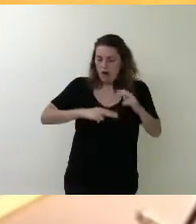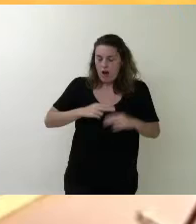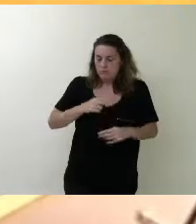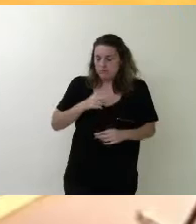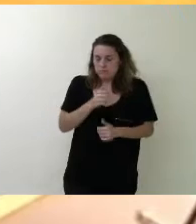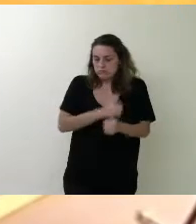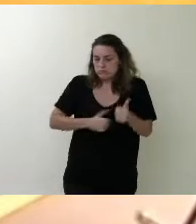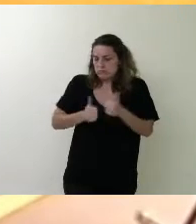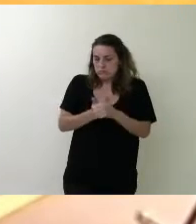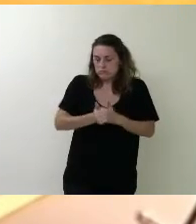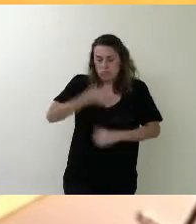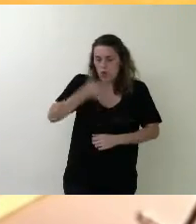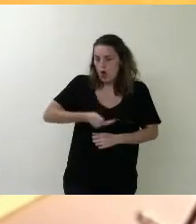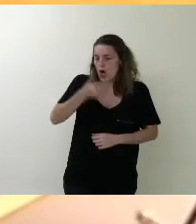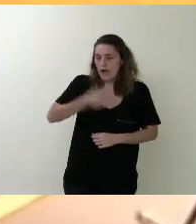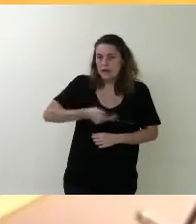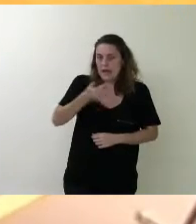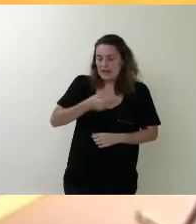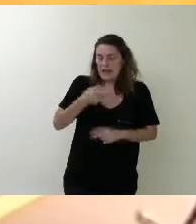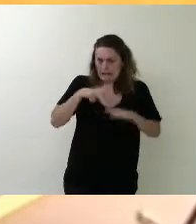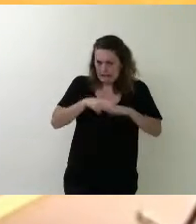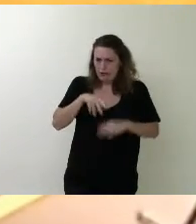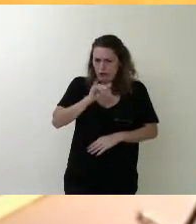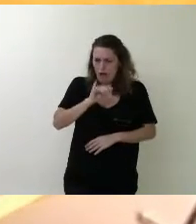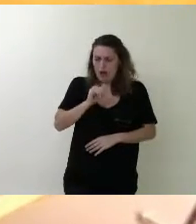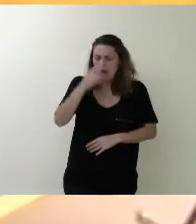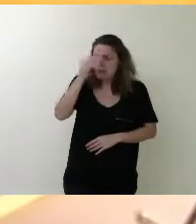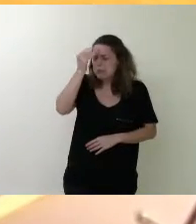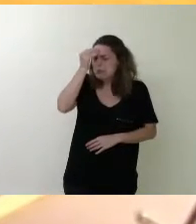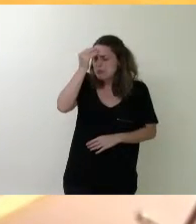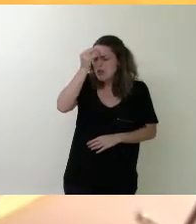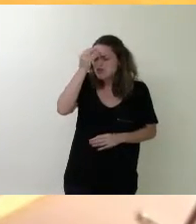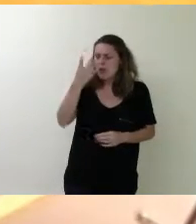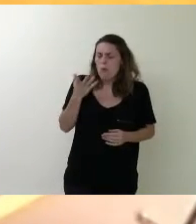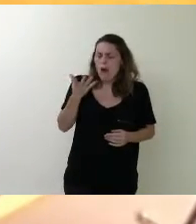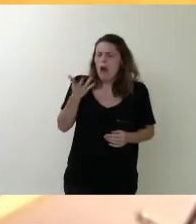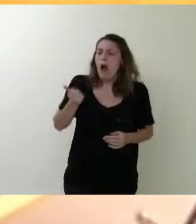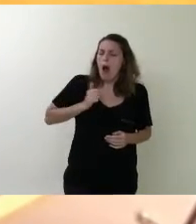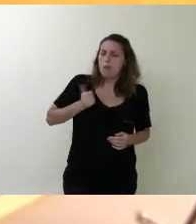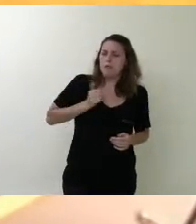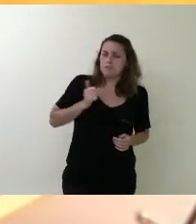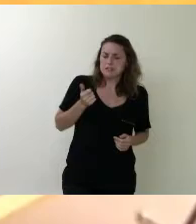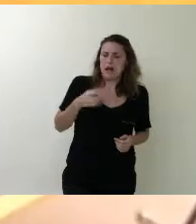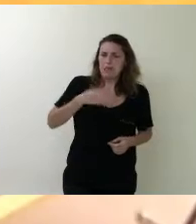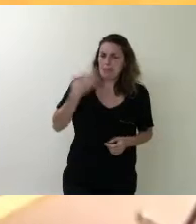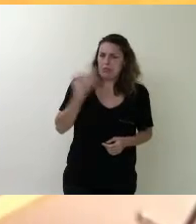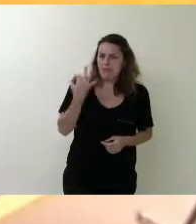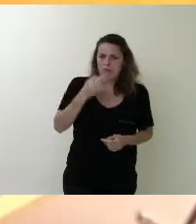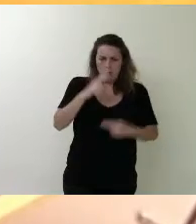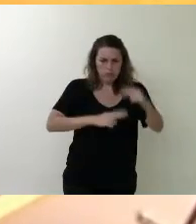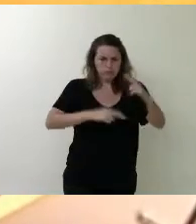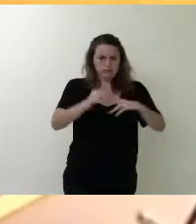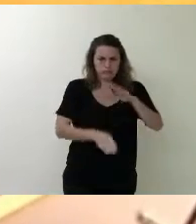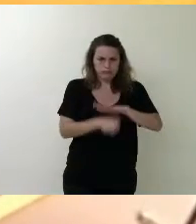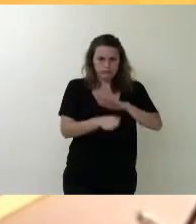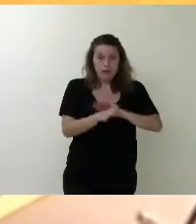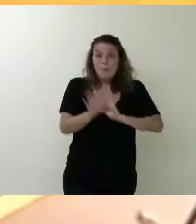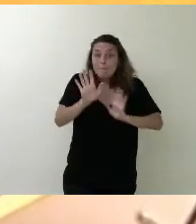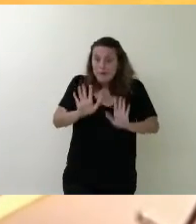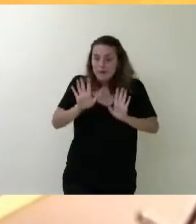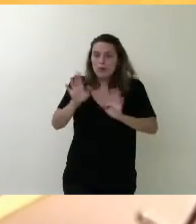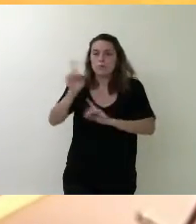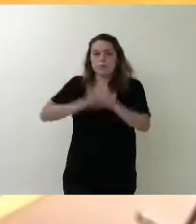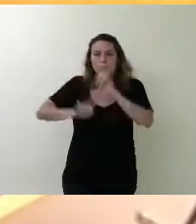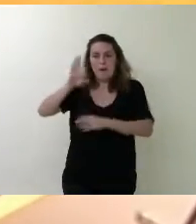para realizar esas obras, yo creo que no debemos desaprovechar, pero sí es verdad que hay un problema interno, hay